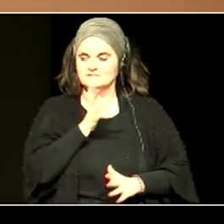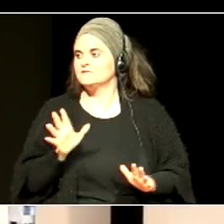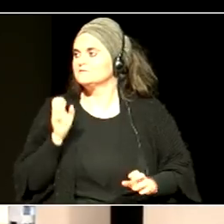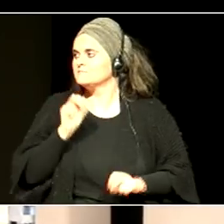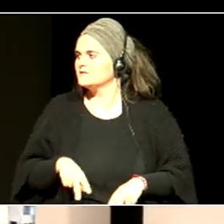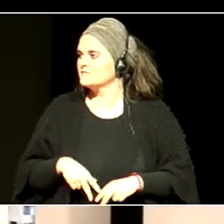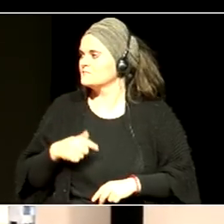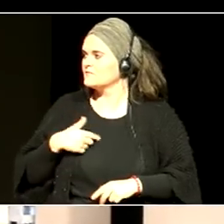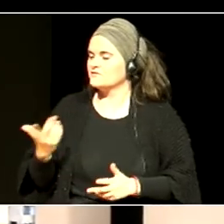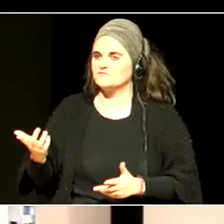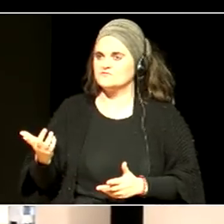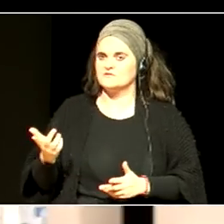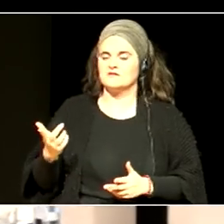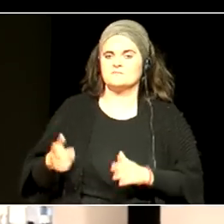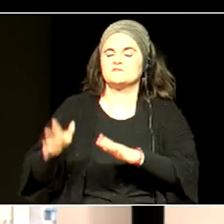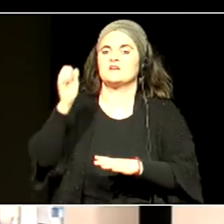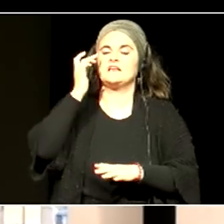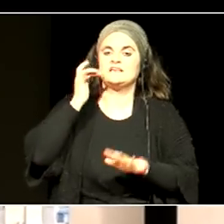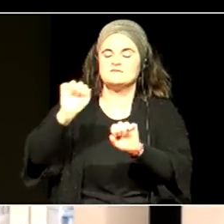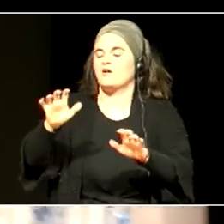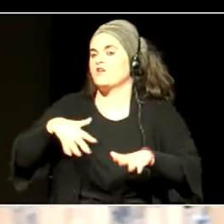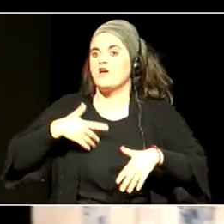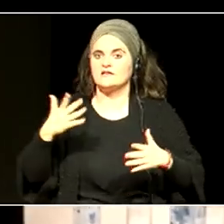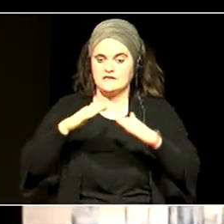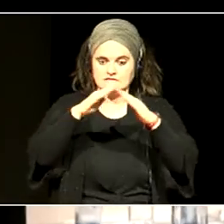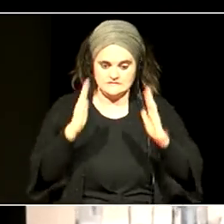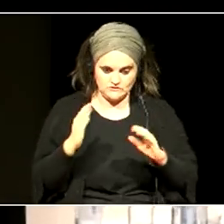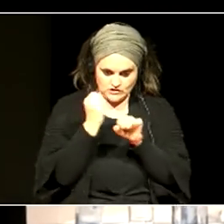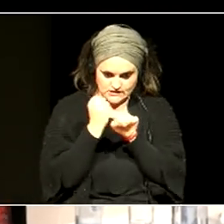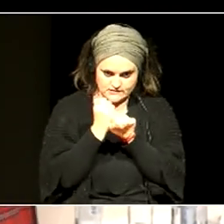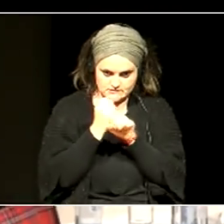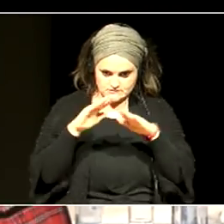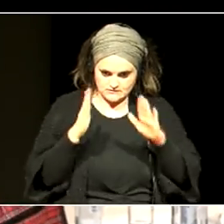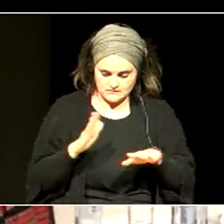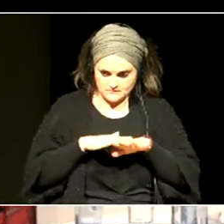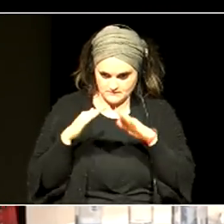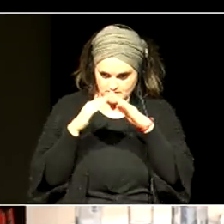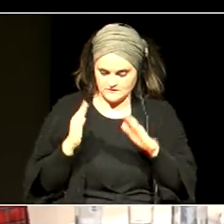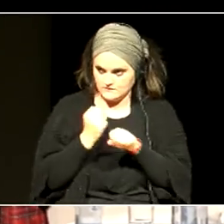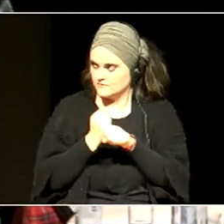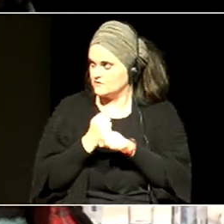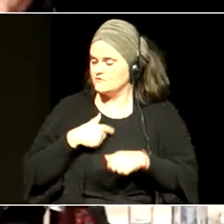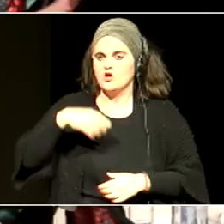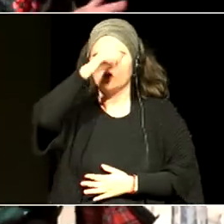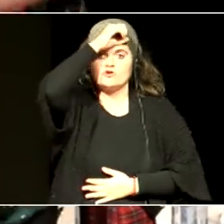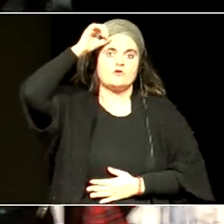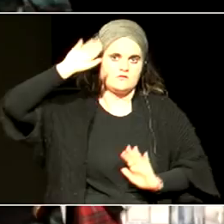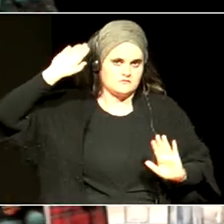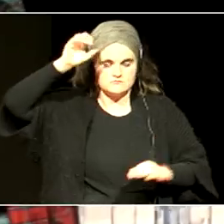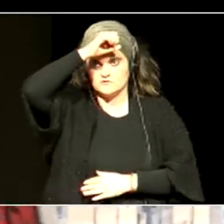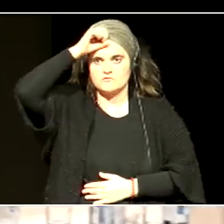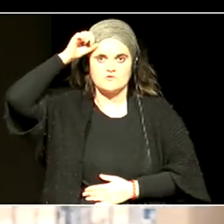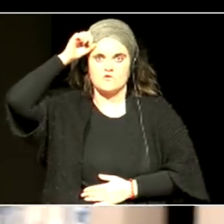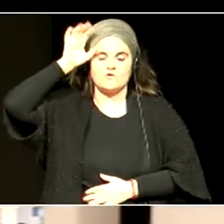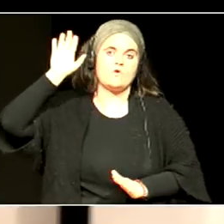esas pasa el Bueno yo que sé yo que sé pero eso e checo Lan e checo laan ya bueno Esto tambén desde la ignorancia total eh que igual es